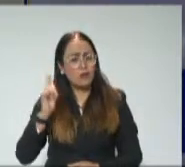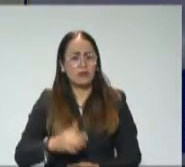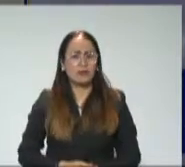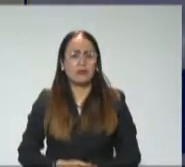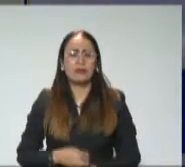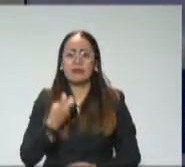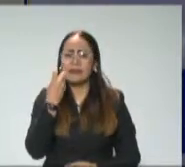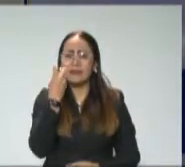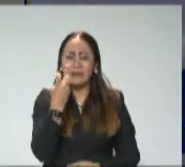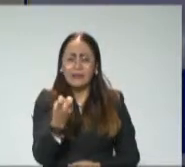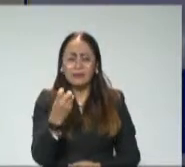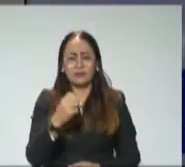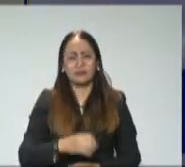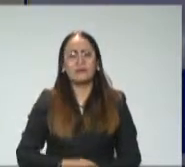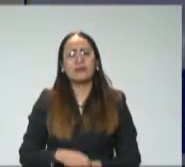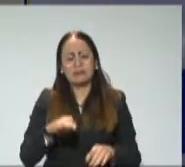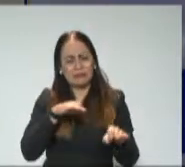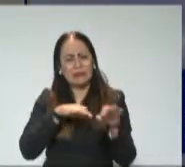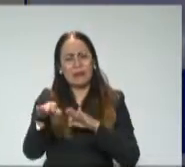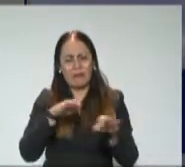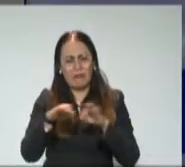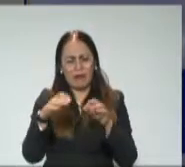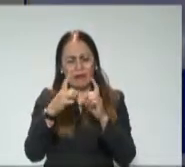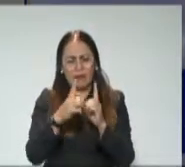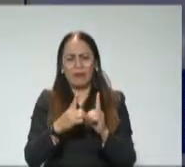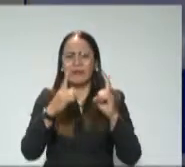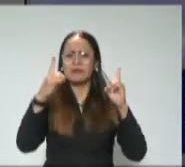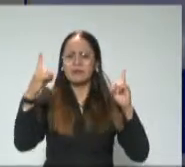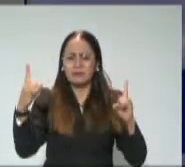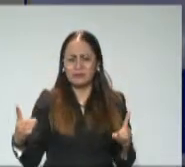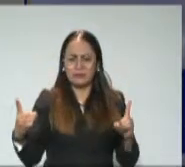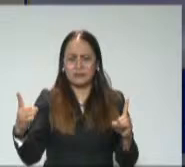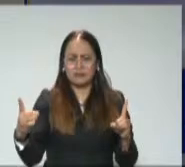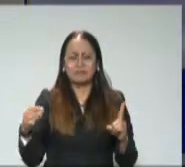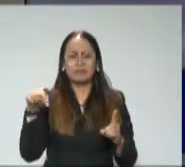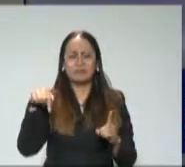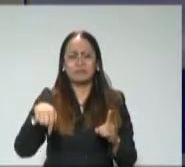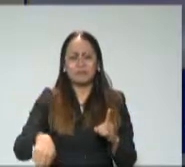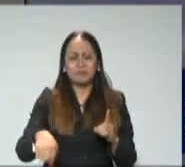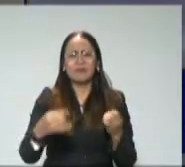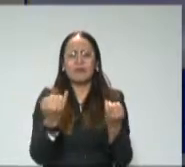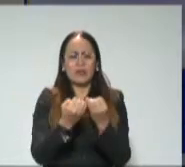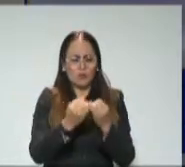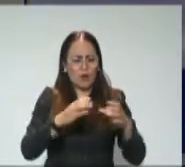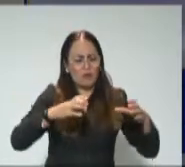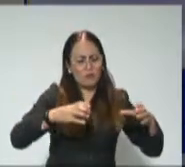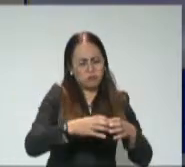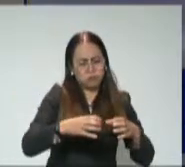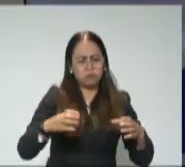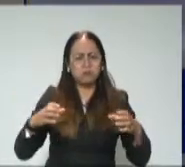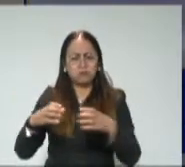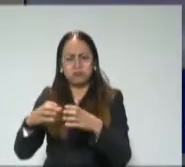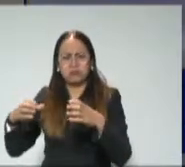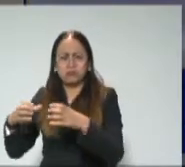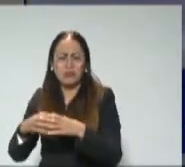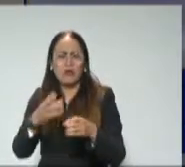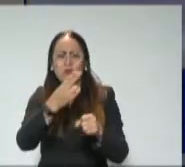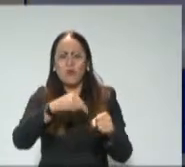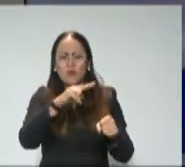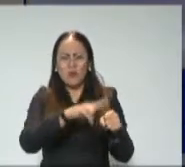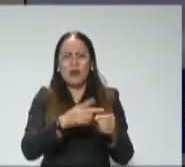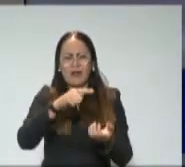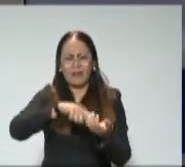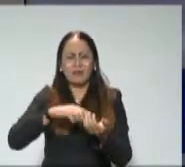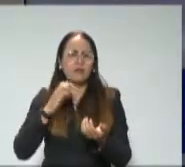esta posibilidad de trabajo a distancia que También incluye a las comisiones ordinarias de la